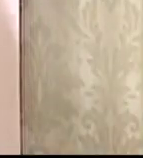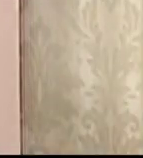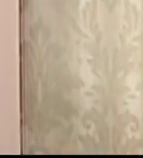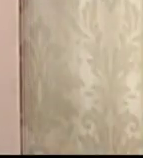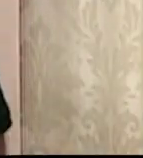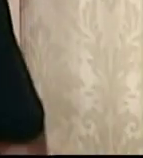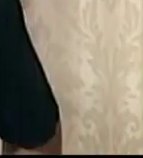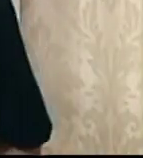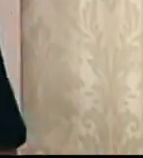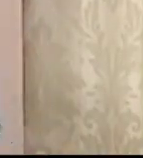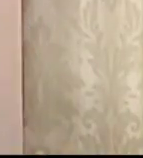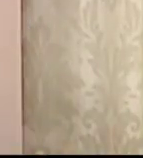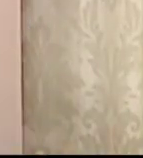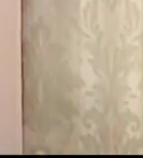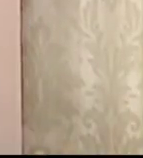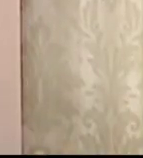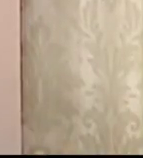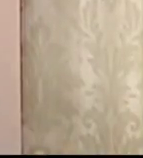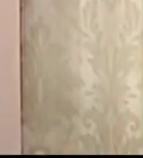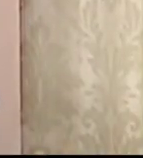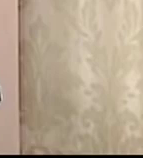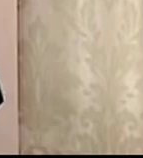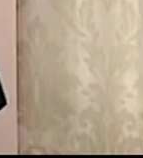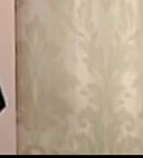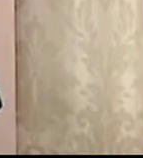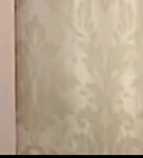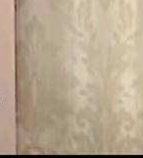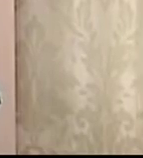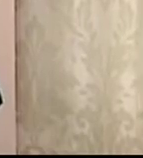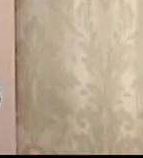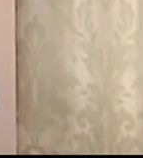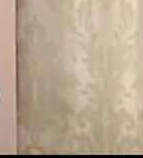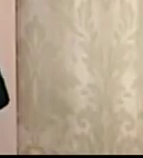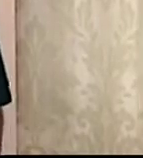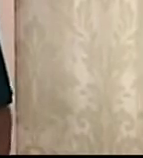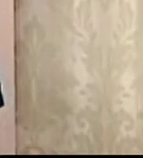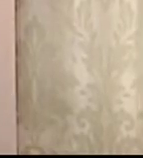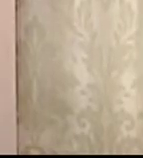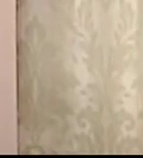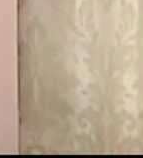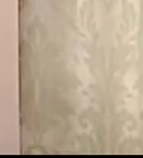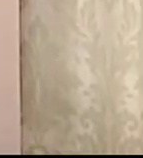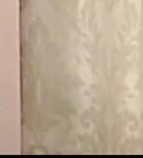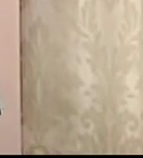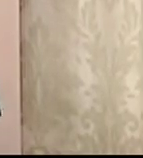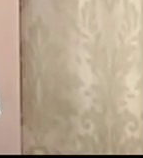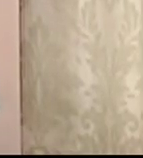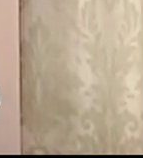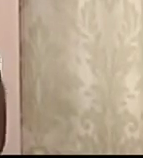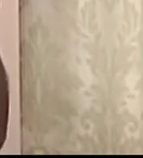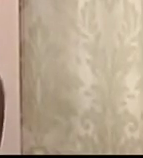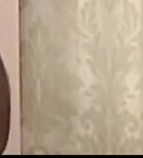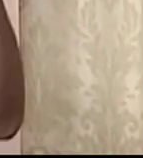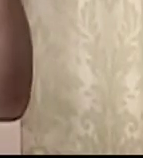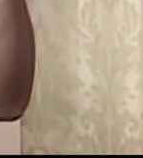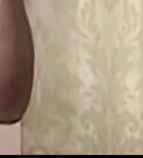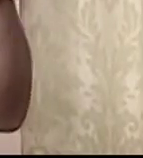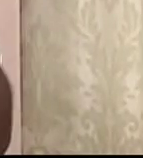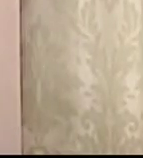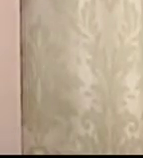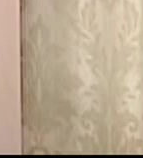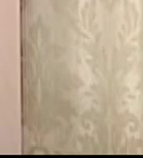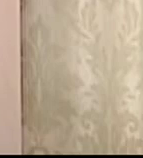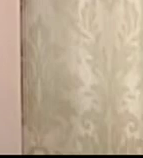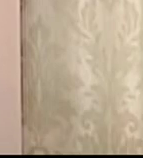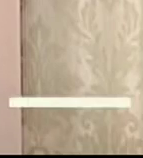la tercera pregunta la realiza marcos salgado por hispan tv buenos dias canciller sustancia de referencia